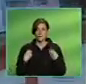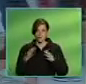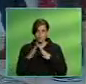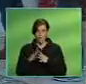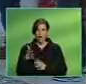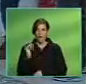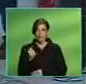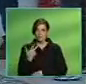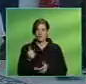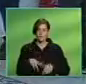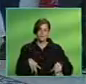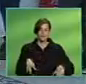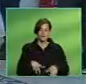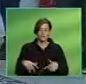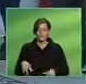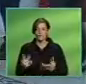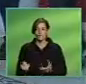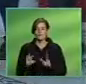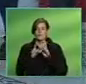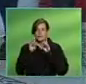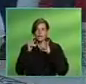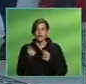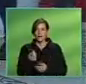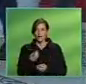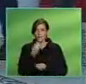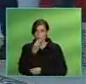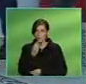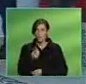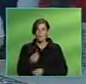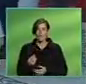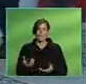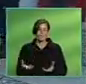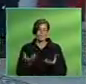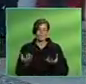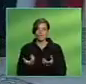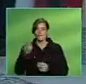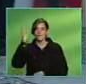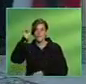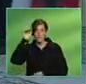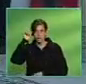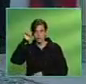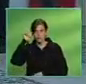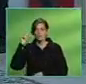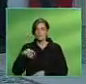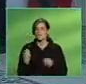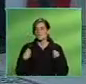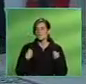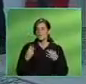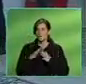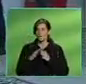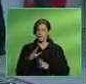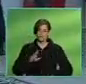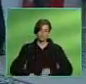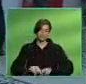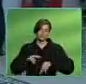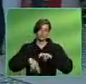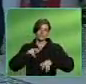3 habitaciones, sala, comedor, cocina, un baño. Es una vivienda que fue construida